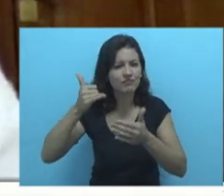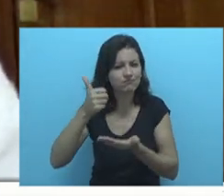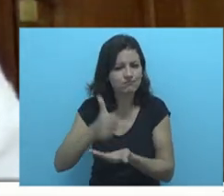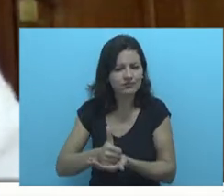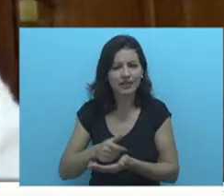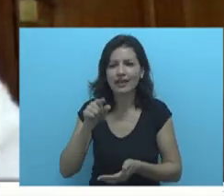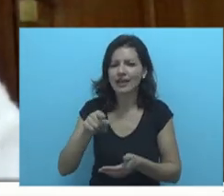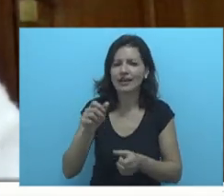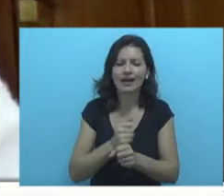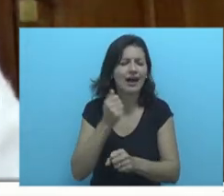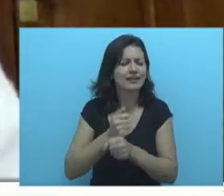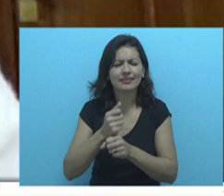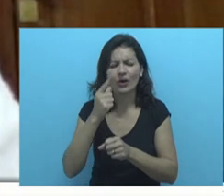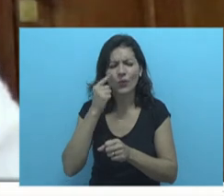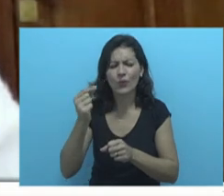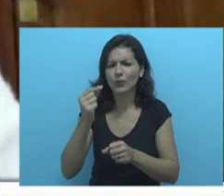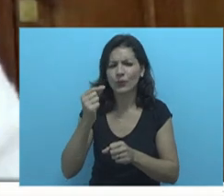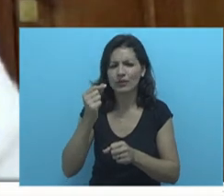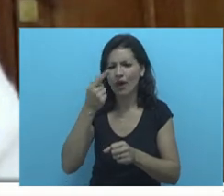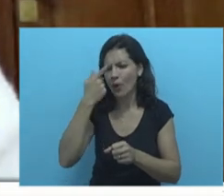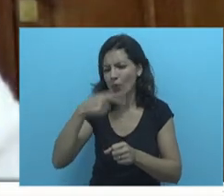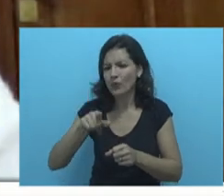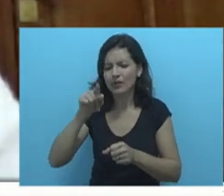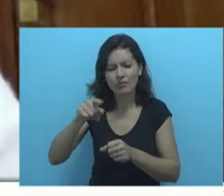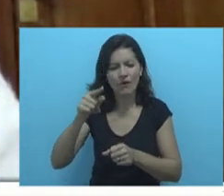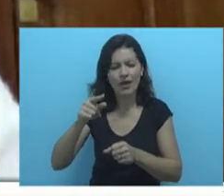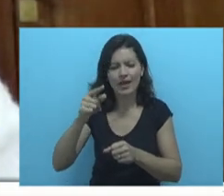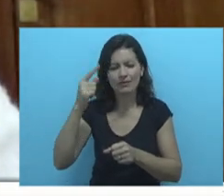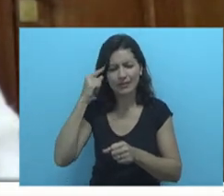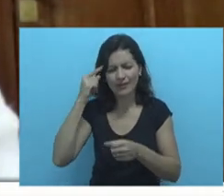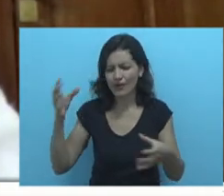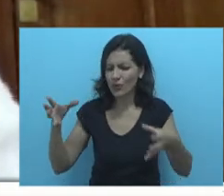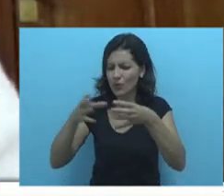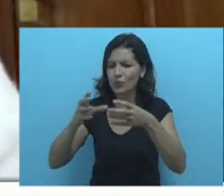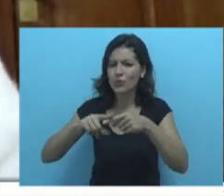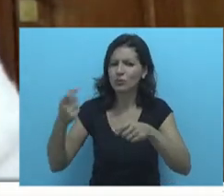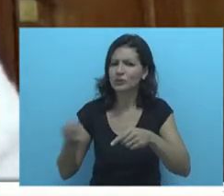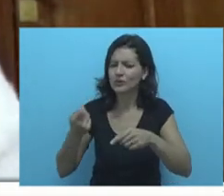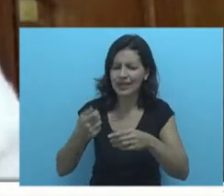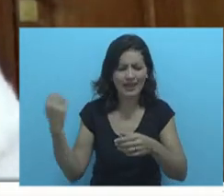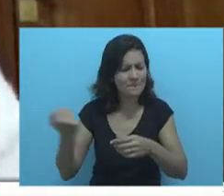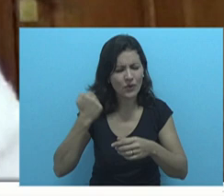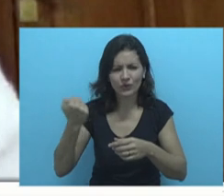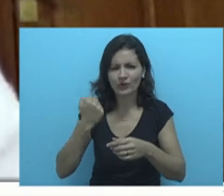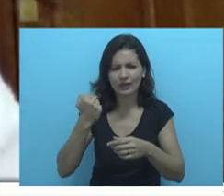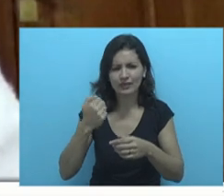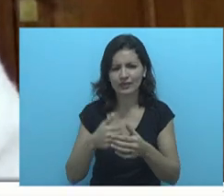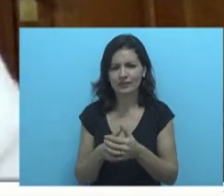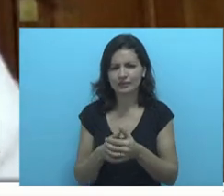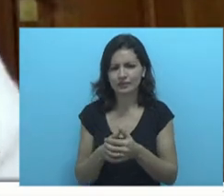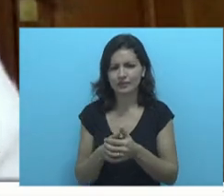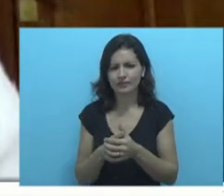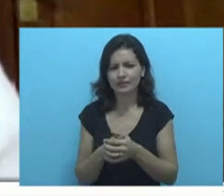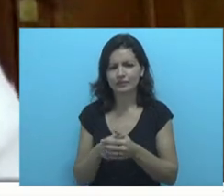día de su vida estuvo convencido de la unidad del Partido Socialista, de la importancia de la unidad del Frente Progresista, que creyó